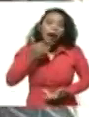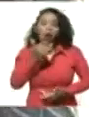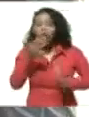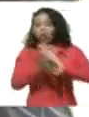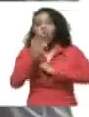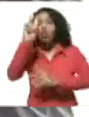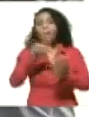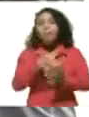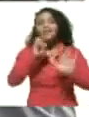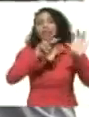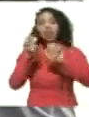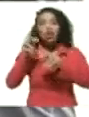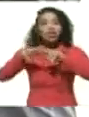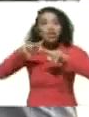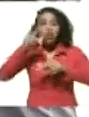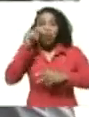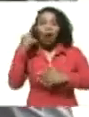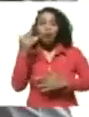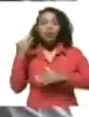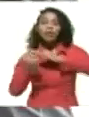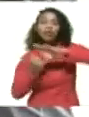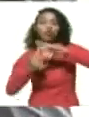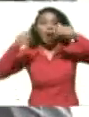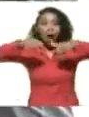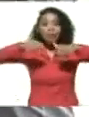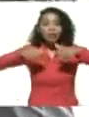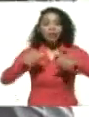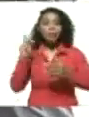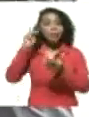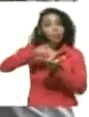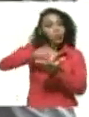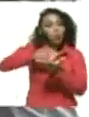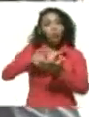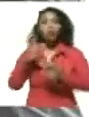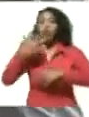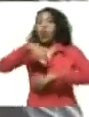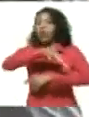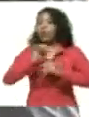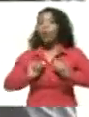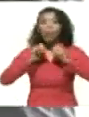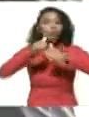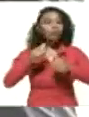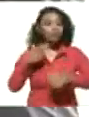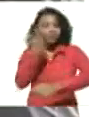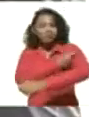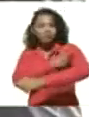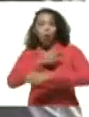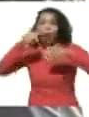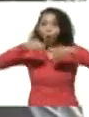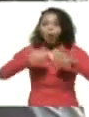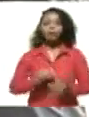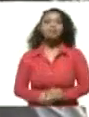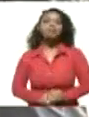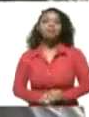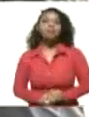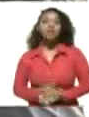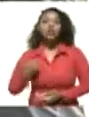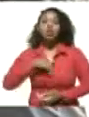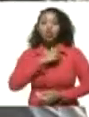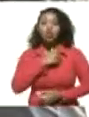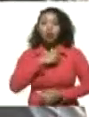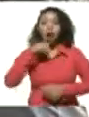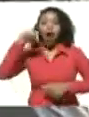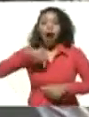2700 niños que están en instituciones como estas donde comenzamos a vacunar definitivamente el día de hoy como estamos en un